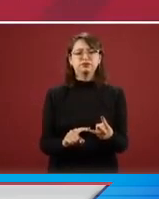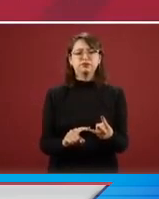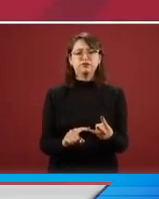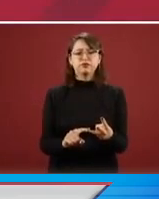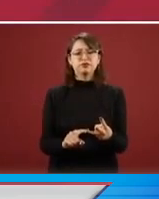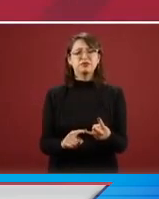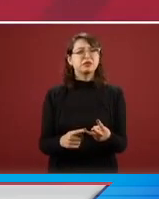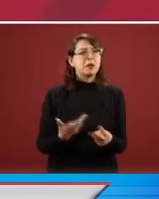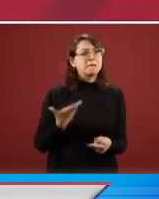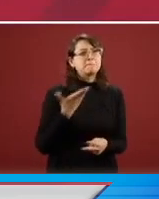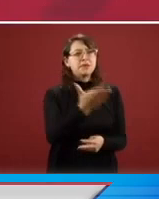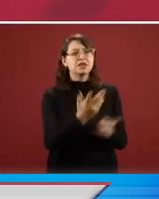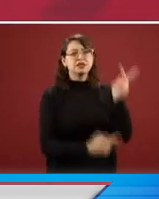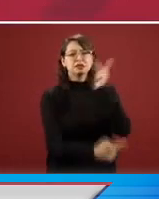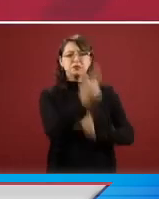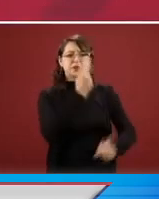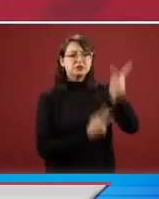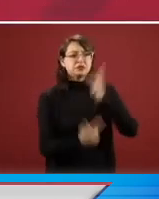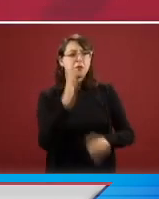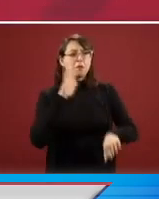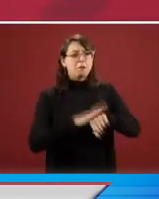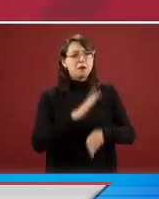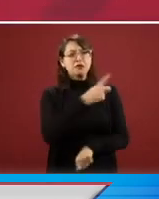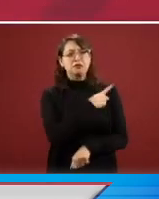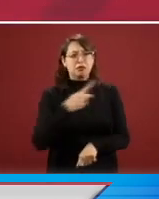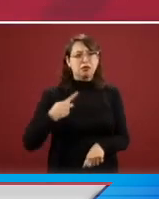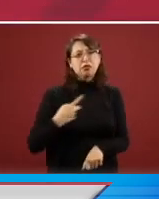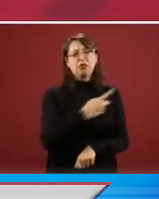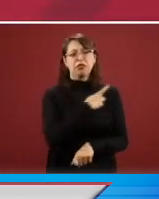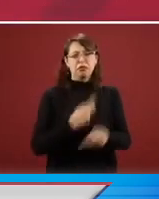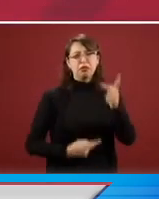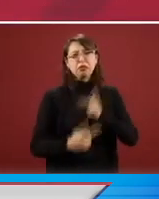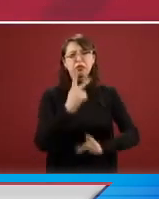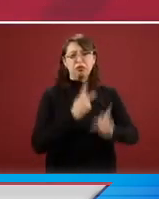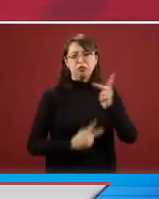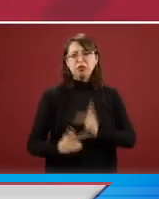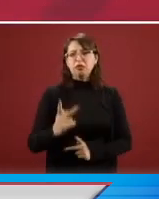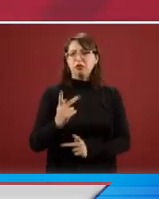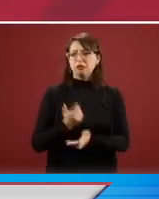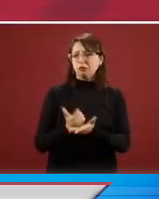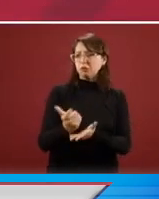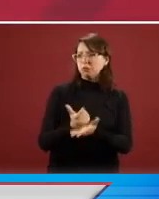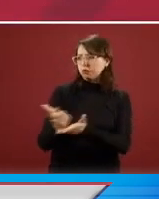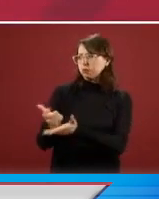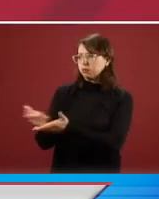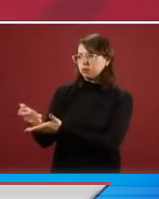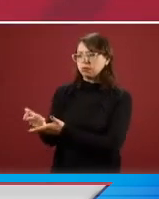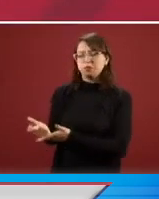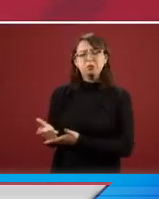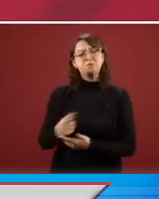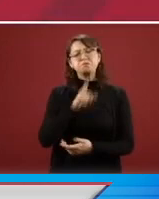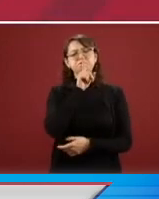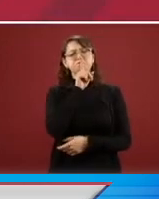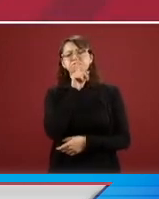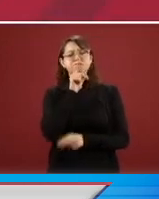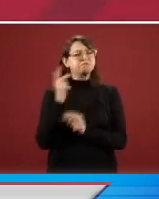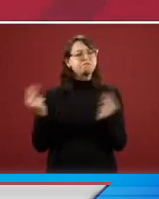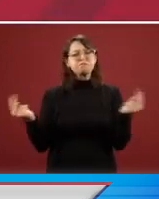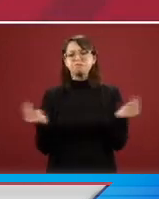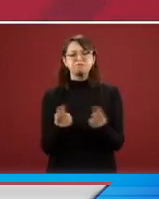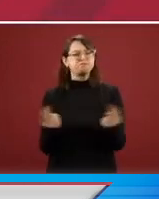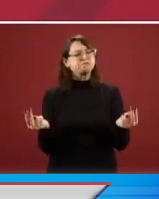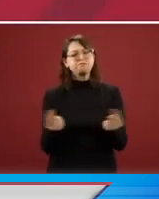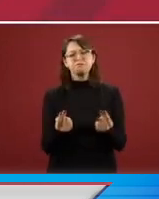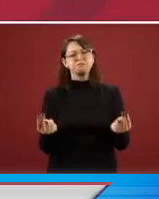pérdida de vidas humanas. Este gobierno no permite la corrupción, hay honestidad y el presupuesto es suficiente gracias al gobierno austero y sobrio.